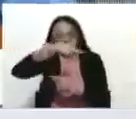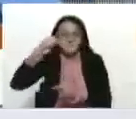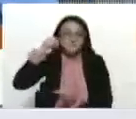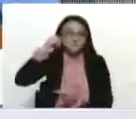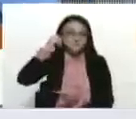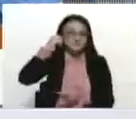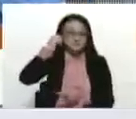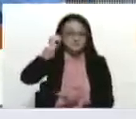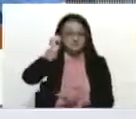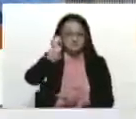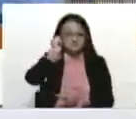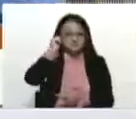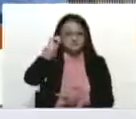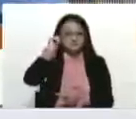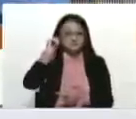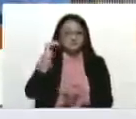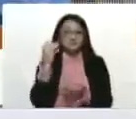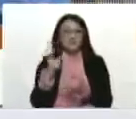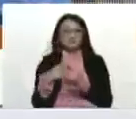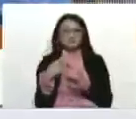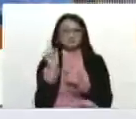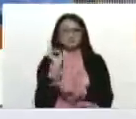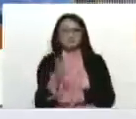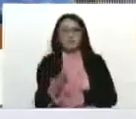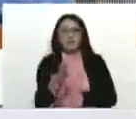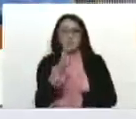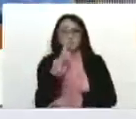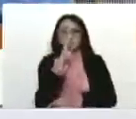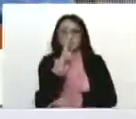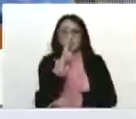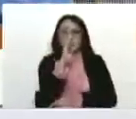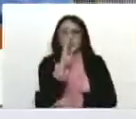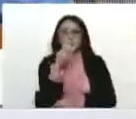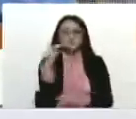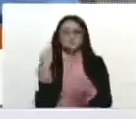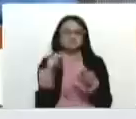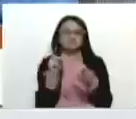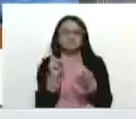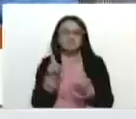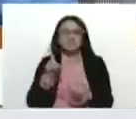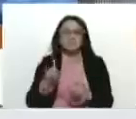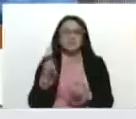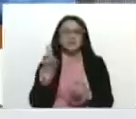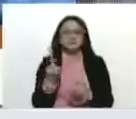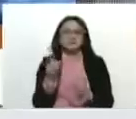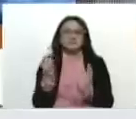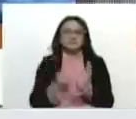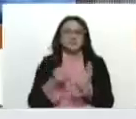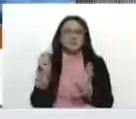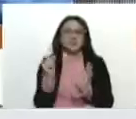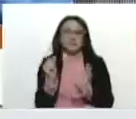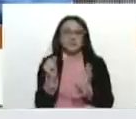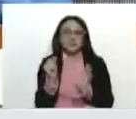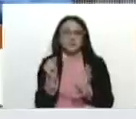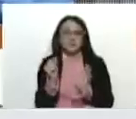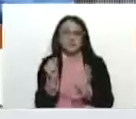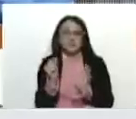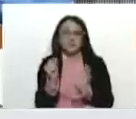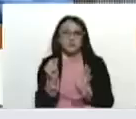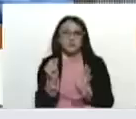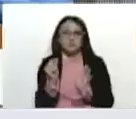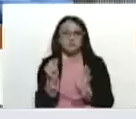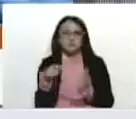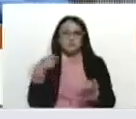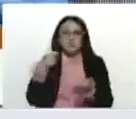el dinero se hace una transferencia electrónica y solo con un clip en en milésima de